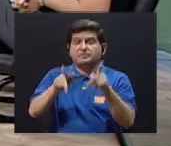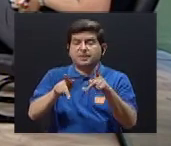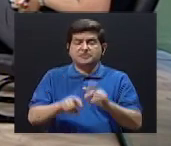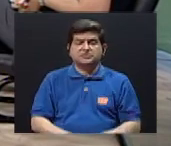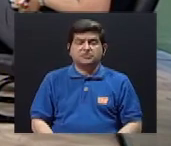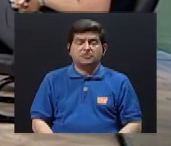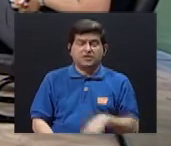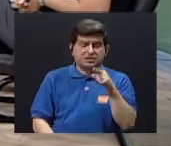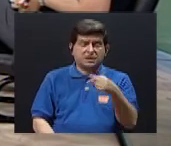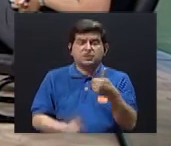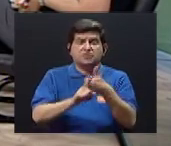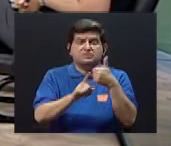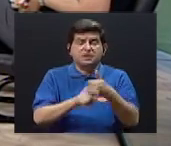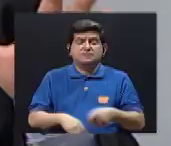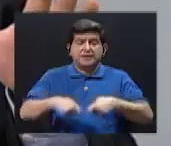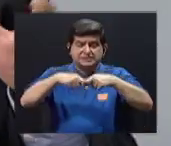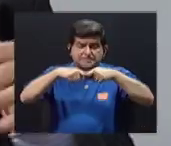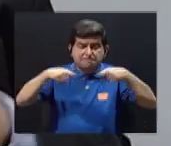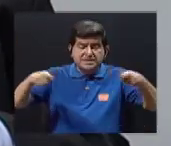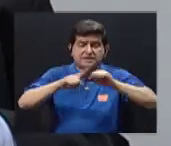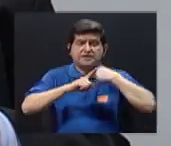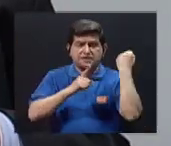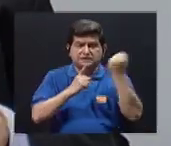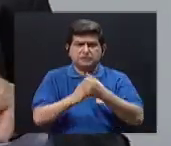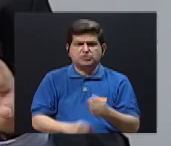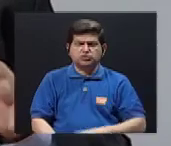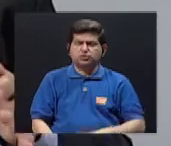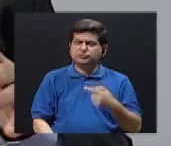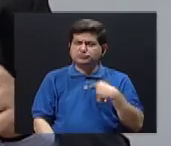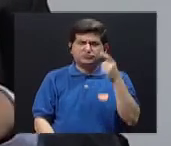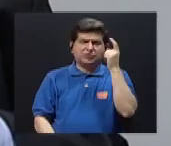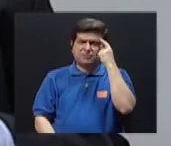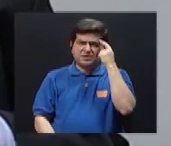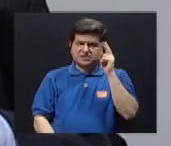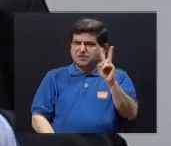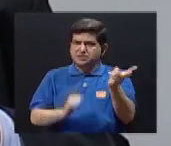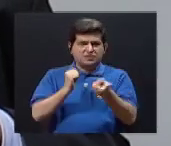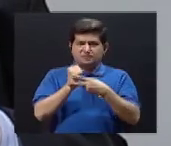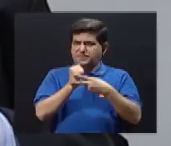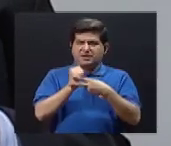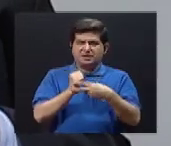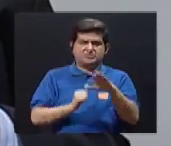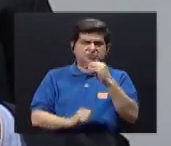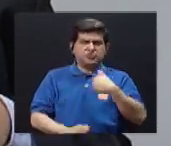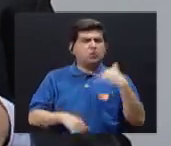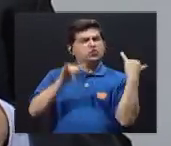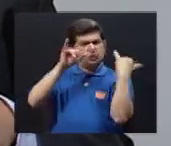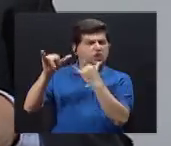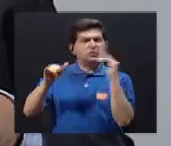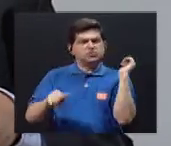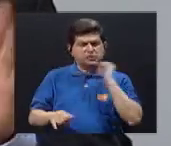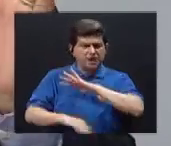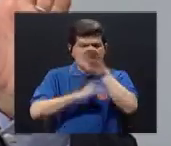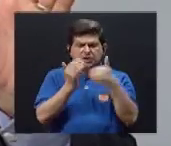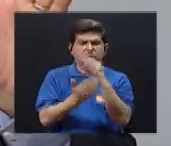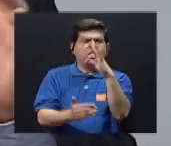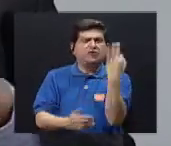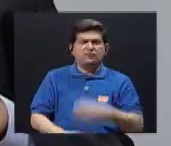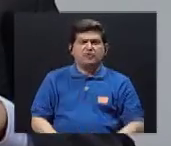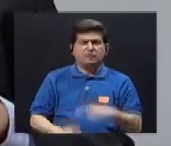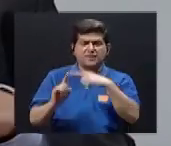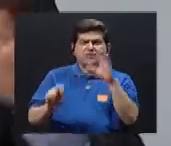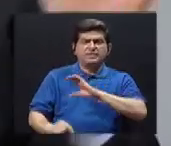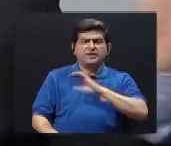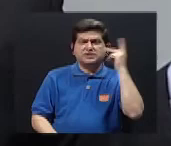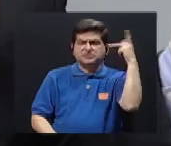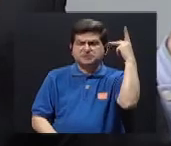gente se mida, digamos, y diga, no, ya voy a pensarlo dos veces o voy a denunciar la corrupción a todo nivel,